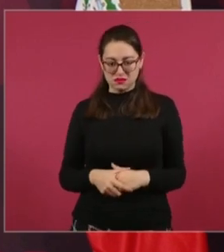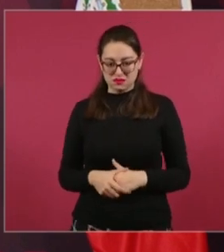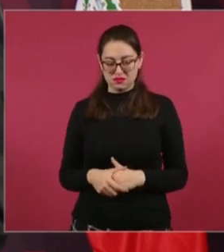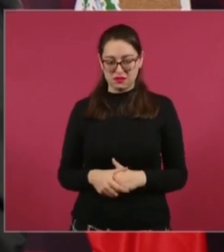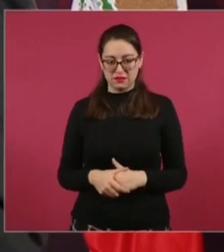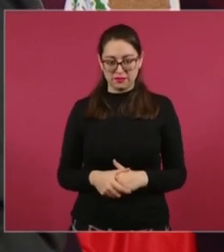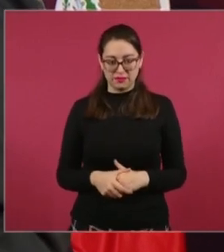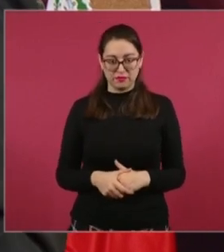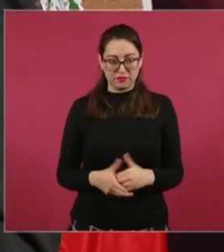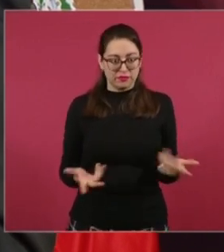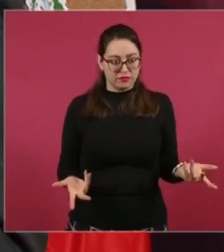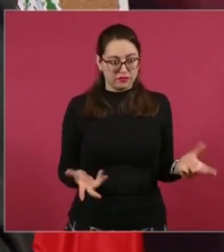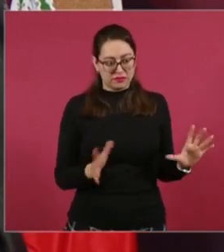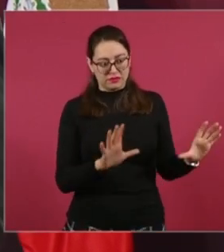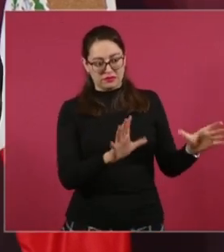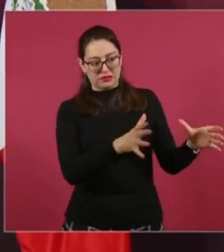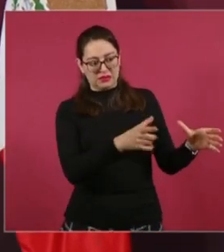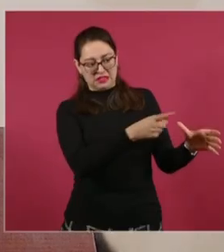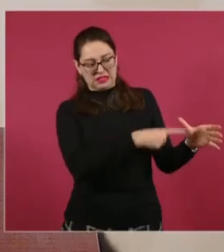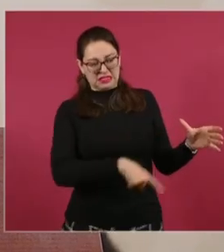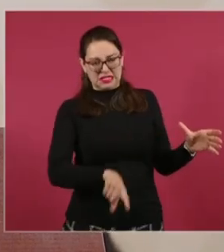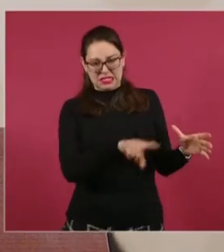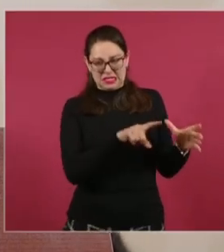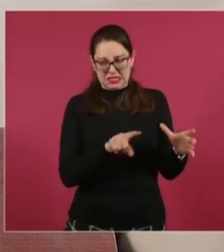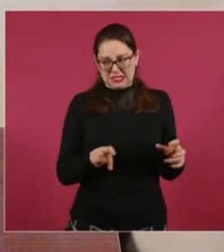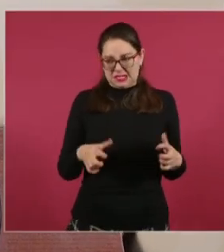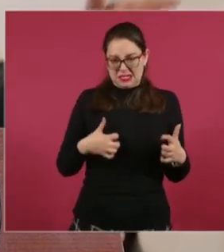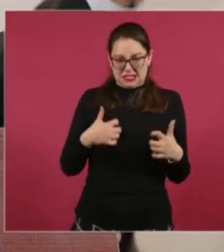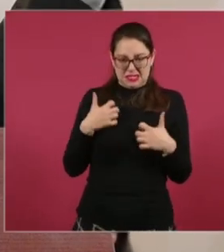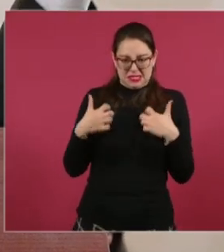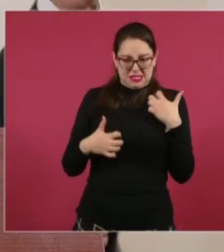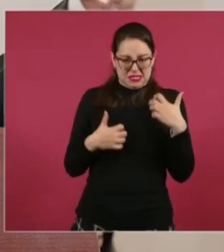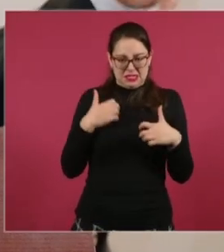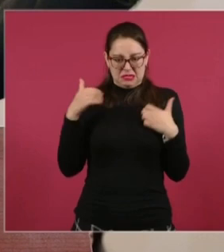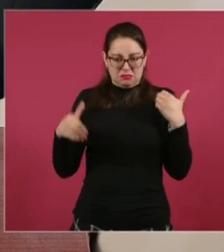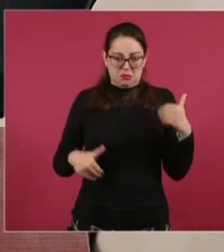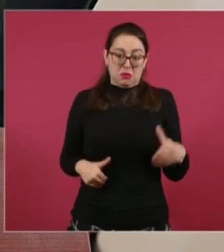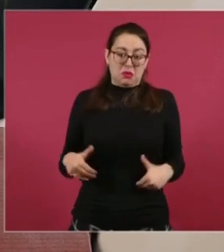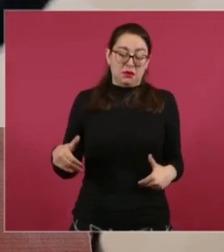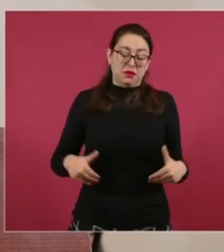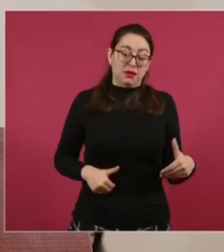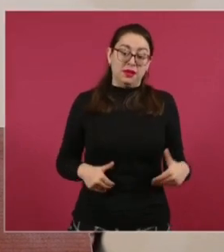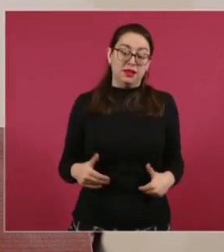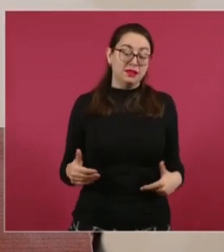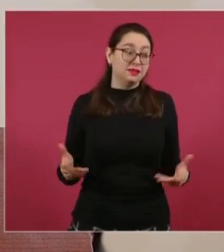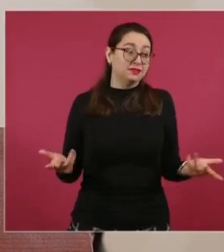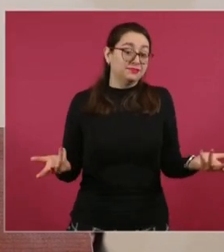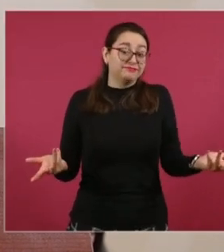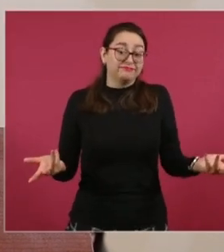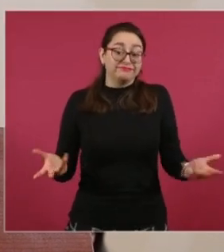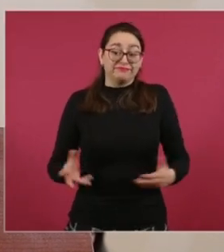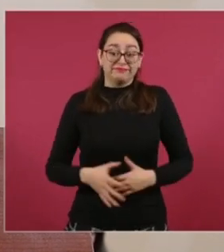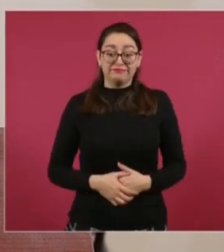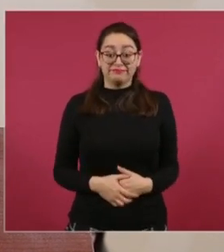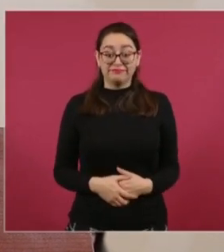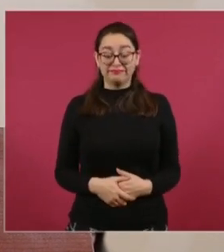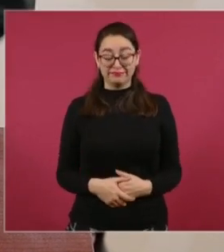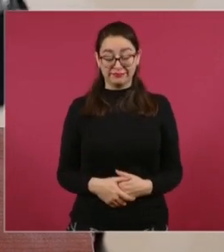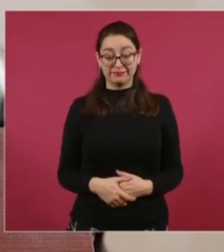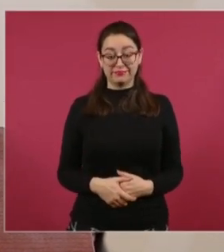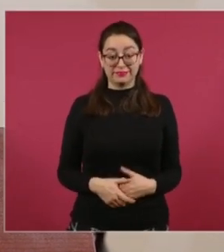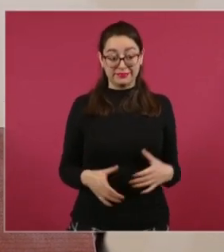porque ya nos habían llevado